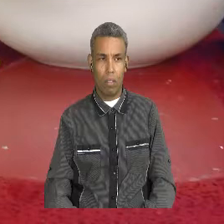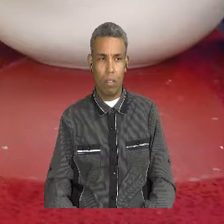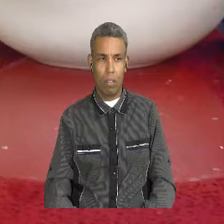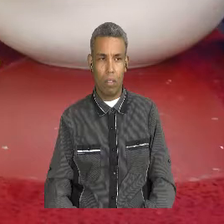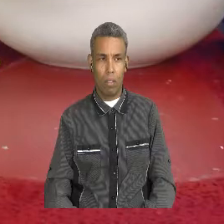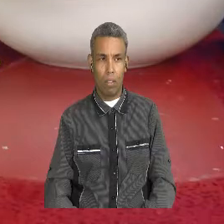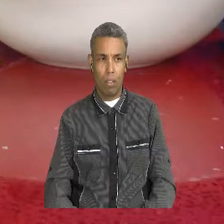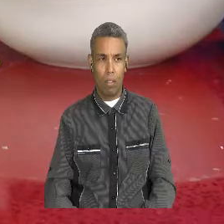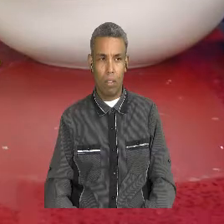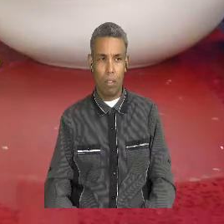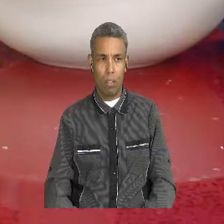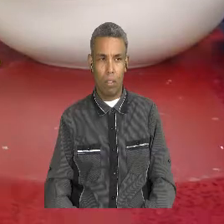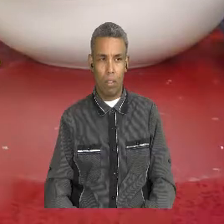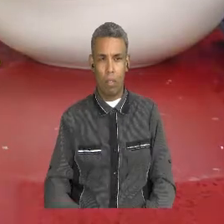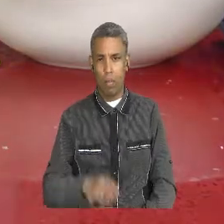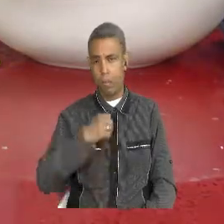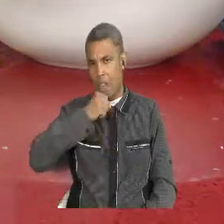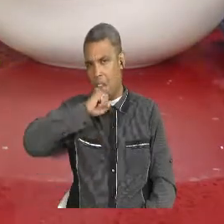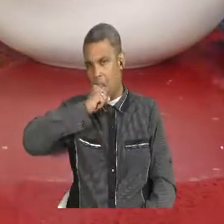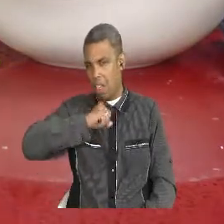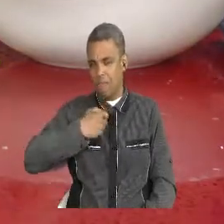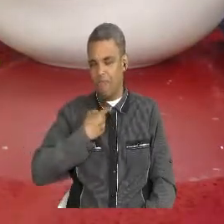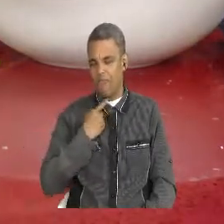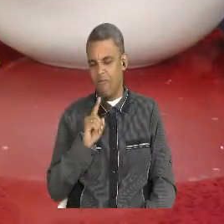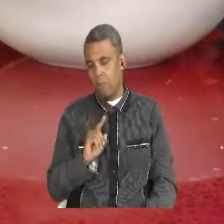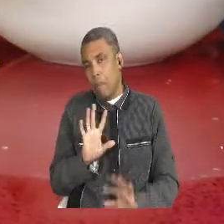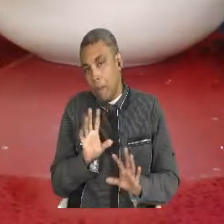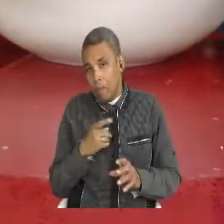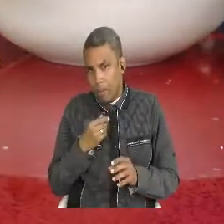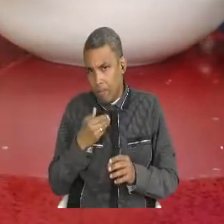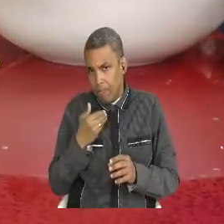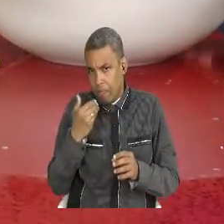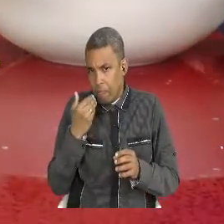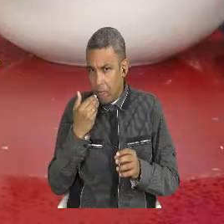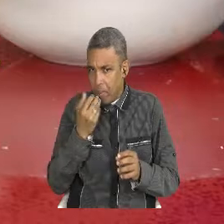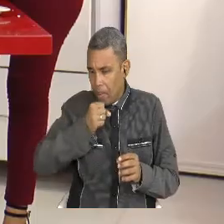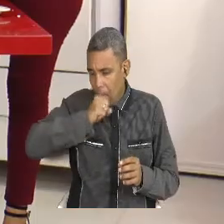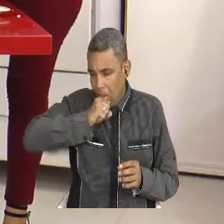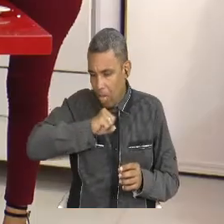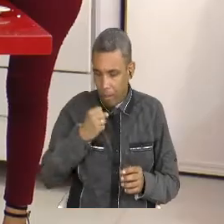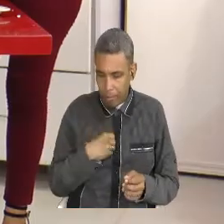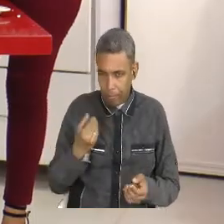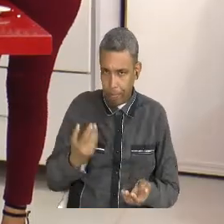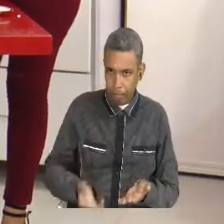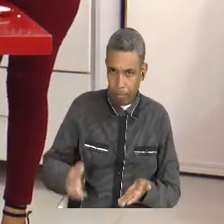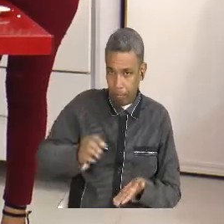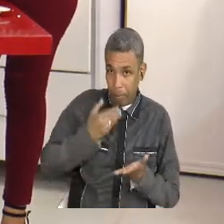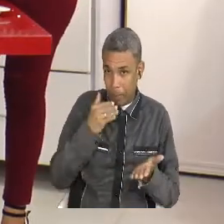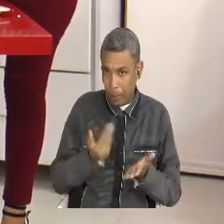Olivardo, muchísimas gracias de verdad por habernos acompañado en la mañana de hoy, por haber estado con nosotros.